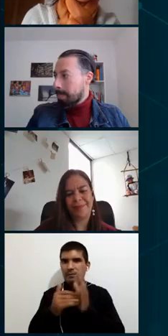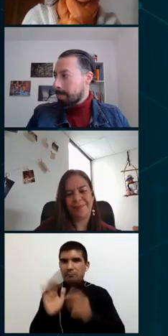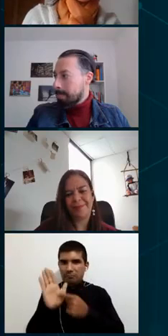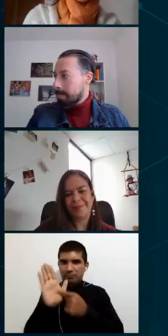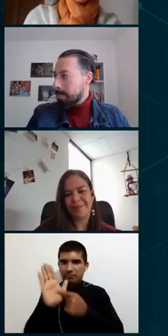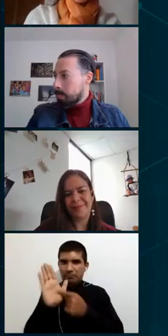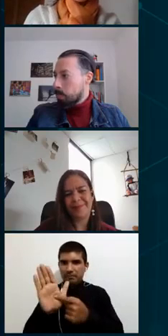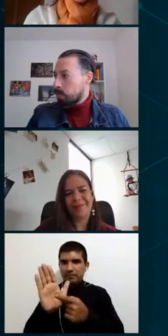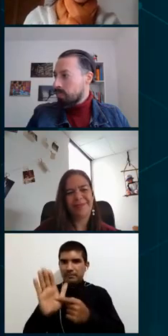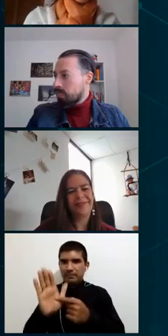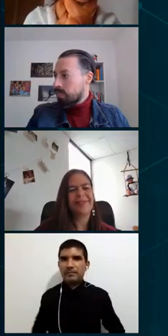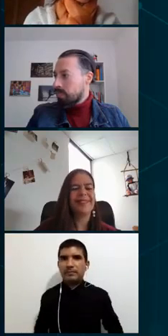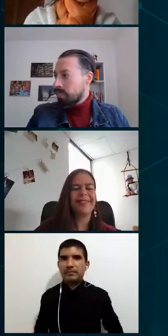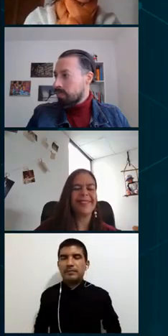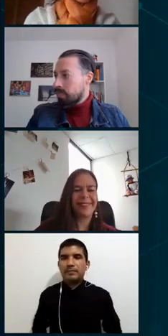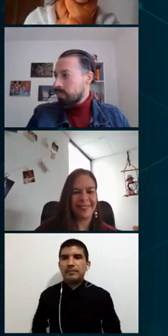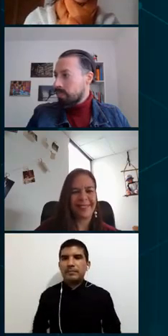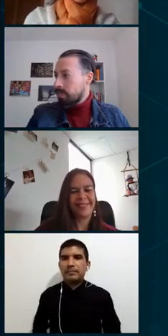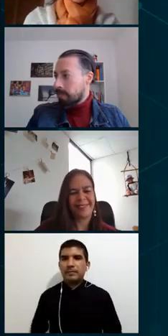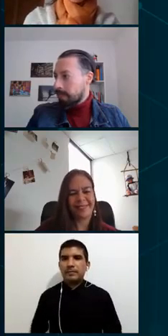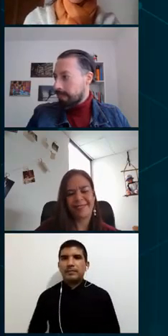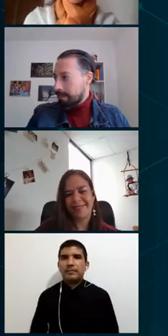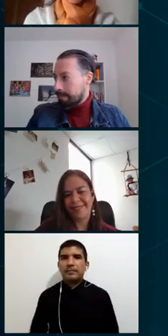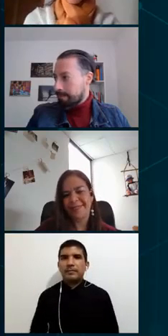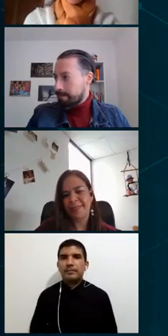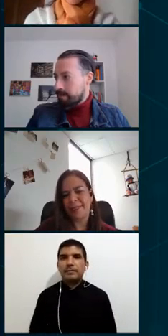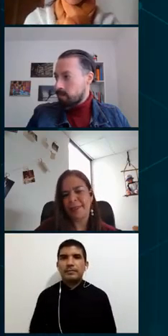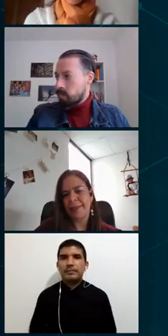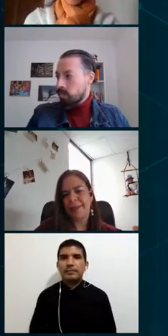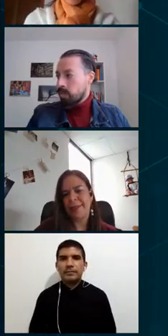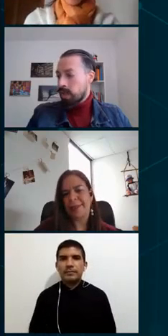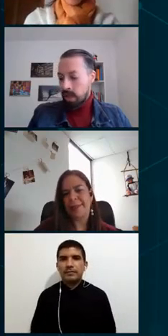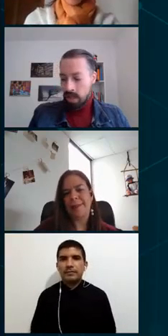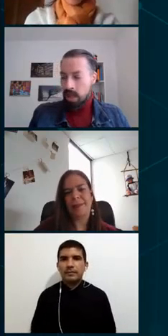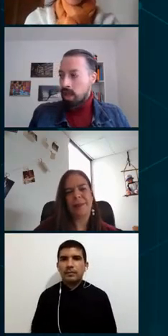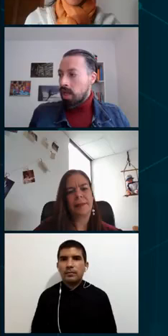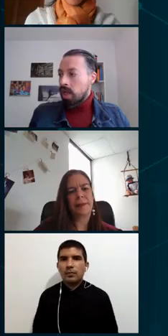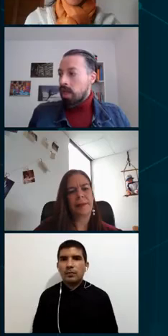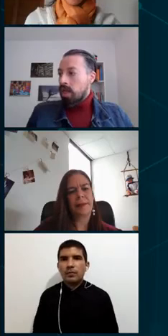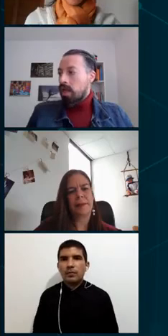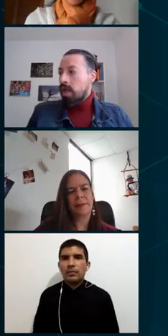inteligencia colectiva de todos nuestros participantes.